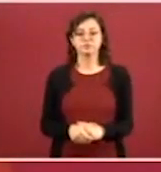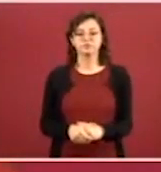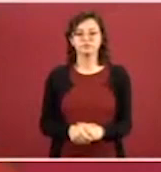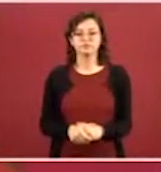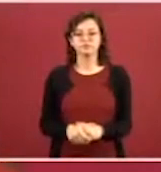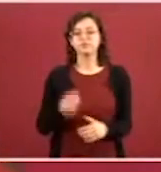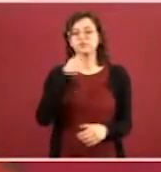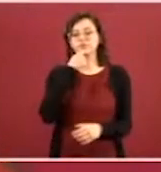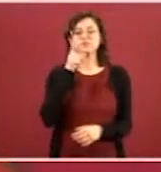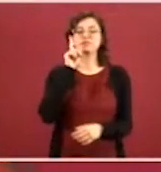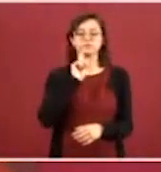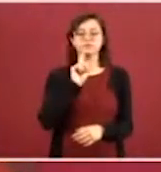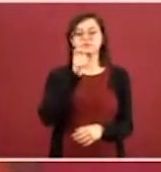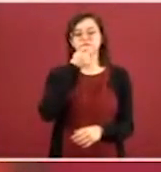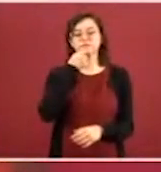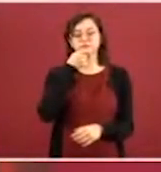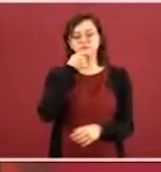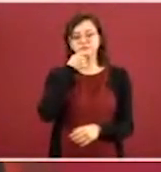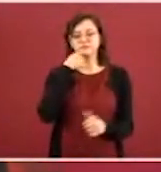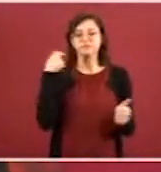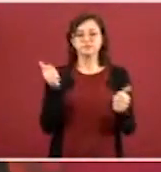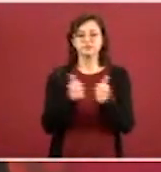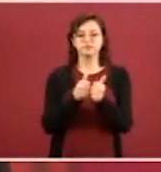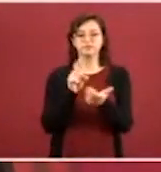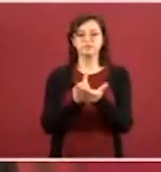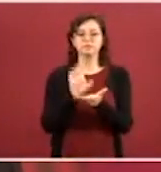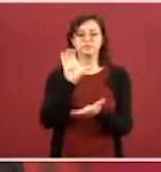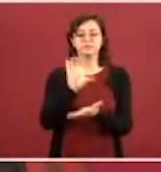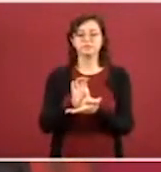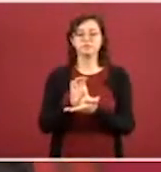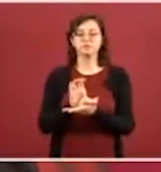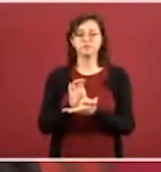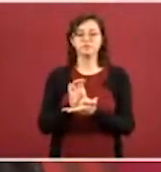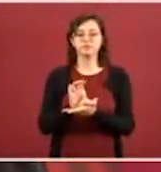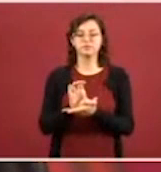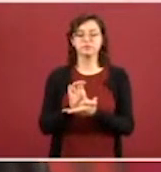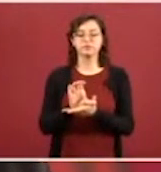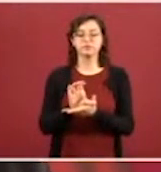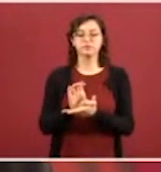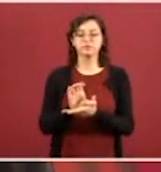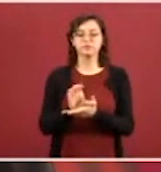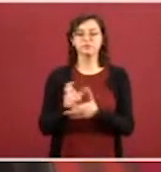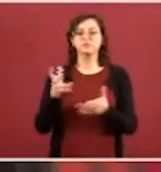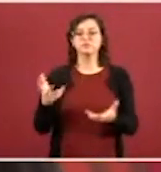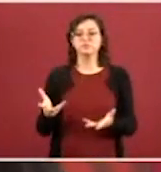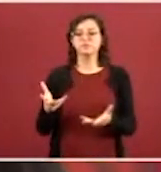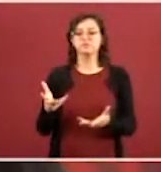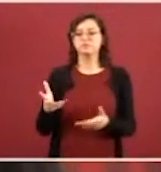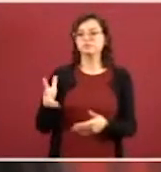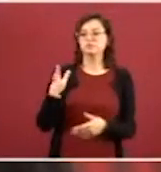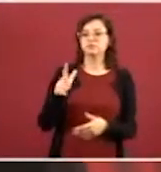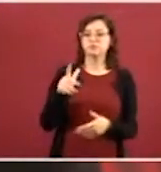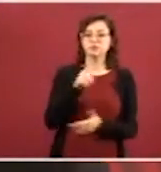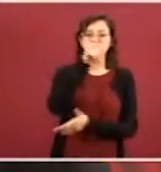y niñas, niños con discapacidad de las zonas mestizas pobres